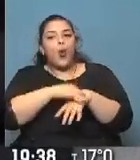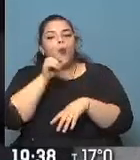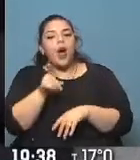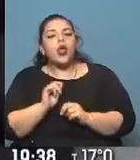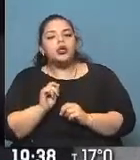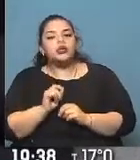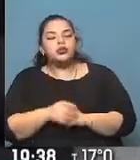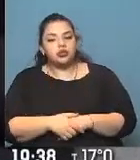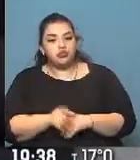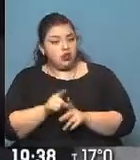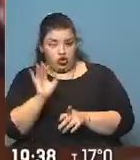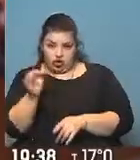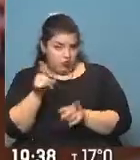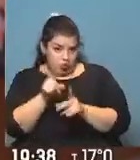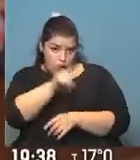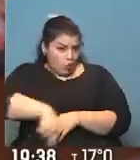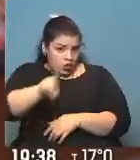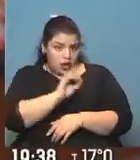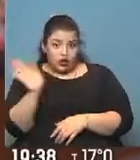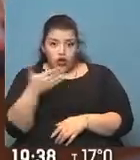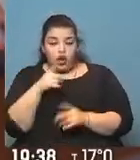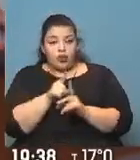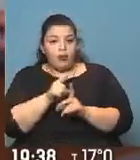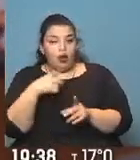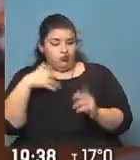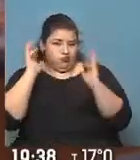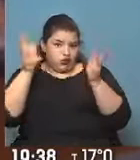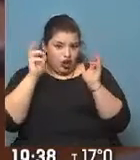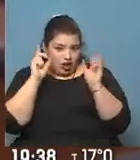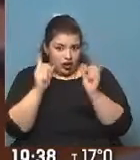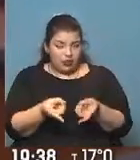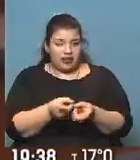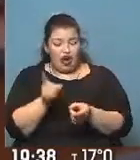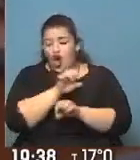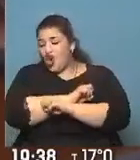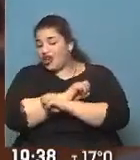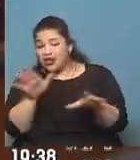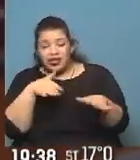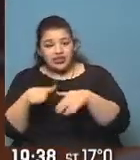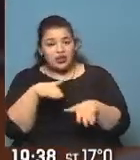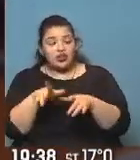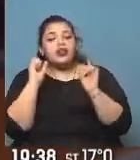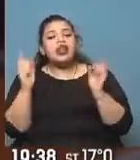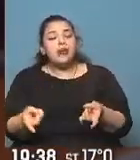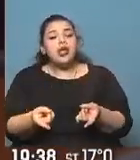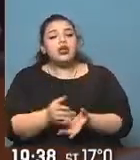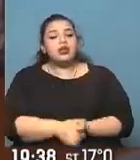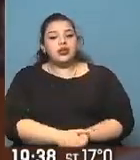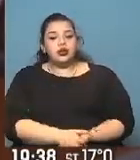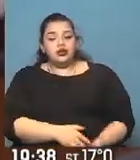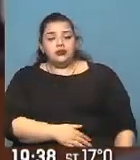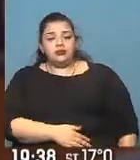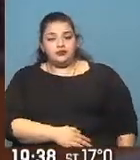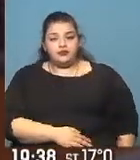se lo que saben ustedes claramente todos nos hemos manifestado aberración y por supuesto nosotros